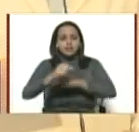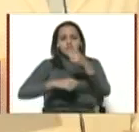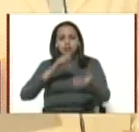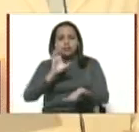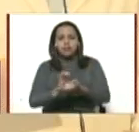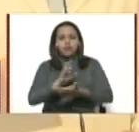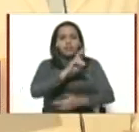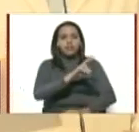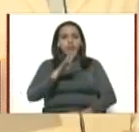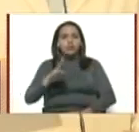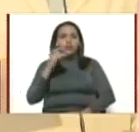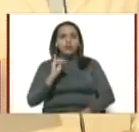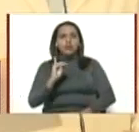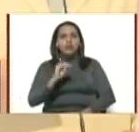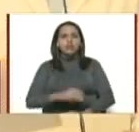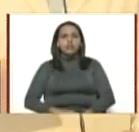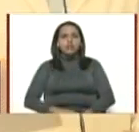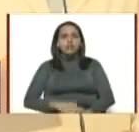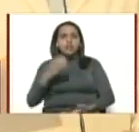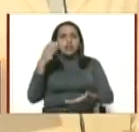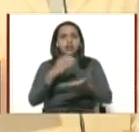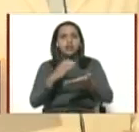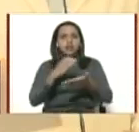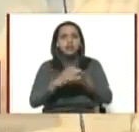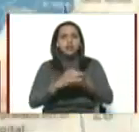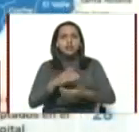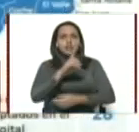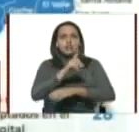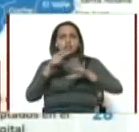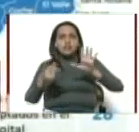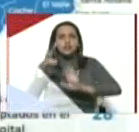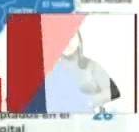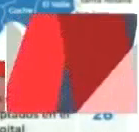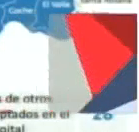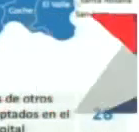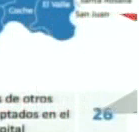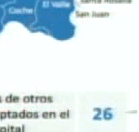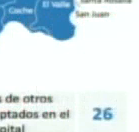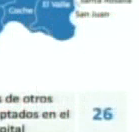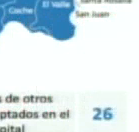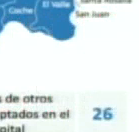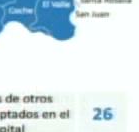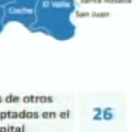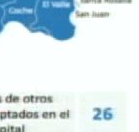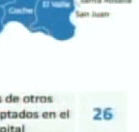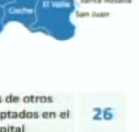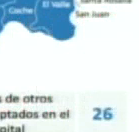Sucre, 16 son de la parroquia El Valle, 10 de la parroquia Altagracia,